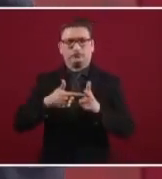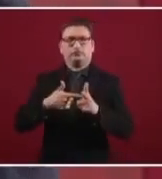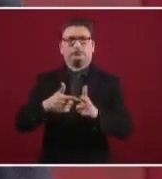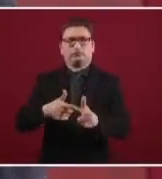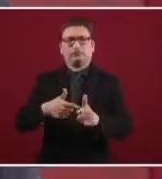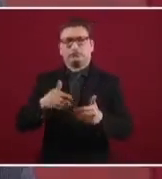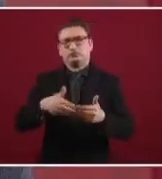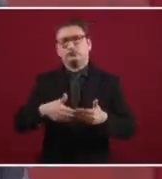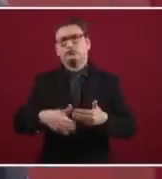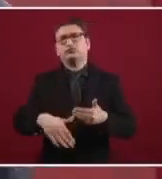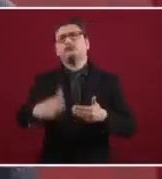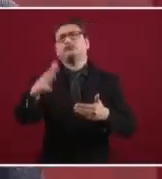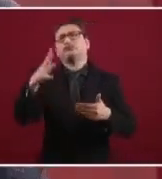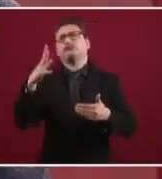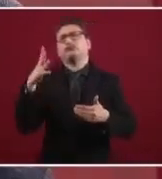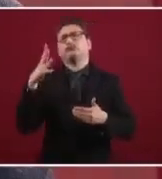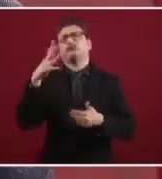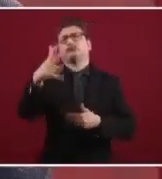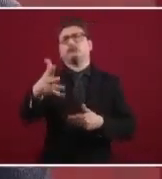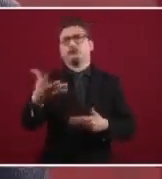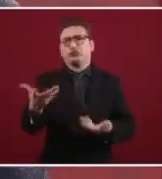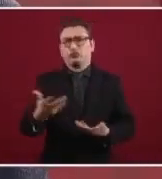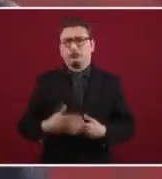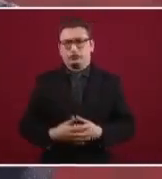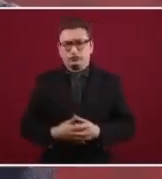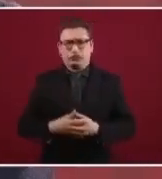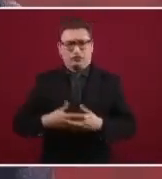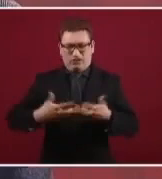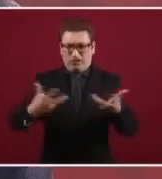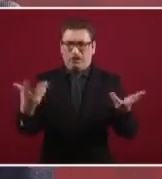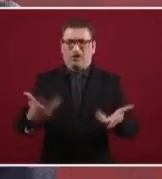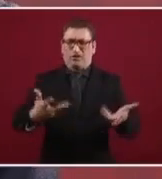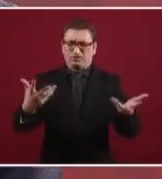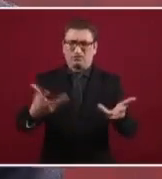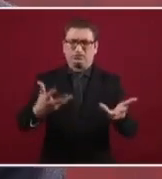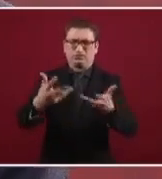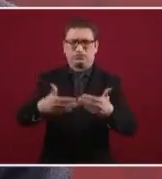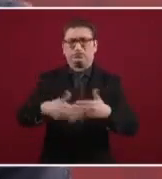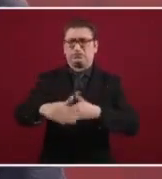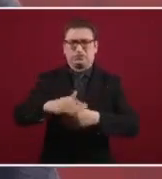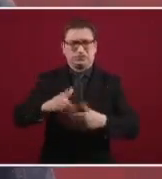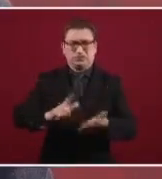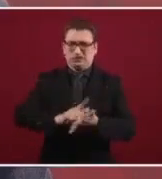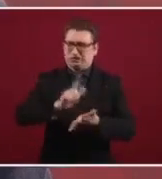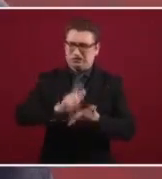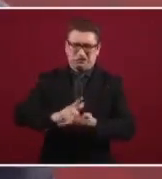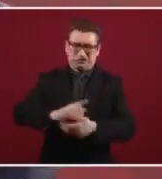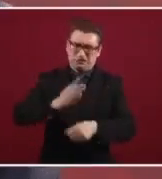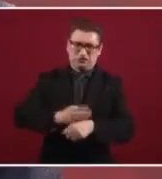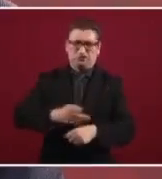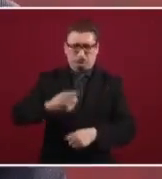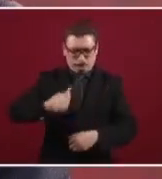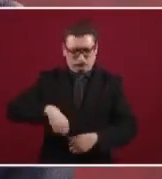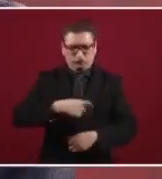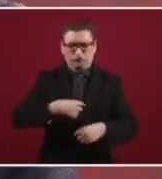y que hacia adelante todo el rigor de la ley para